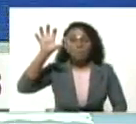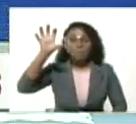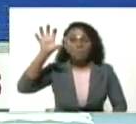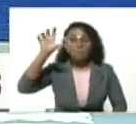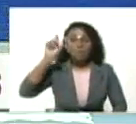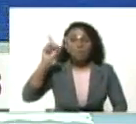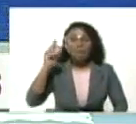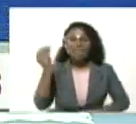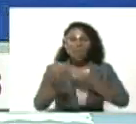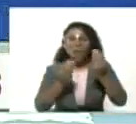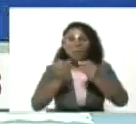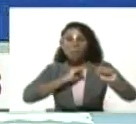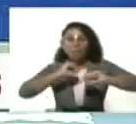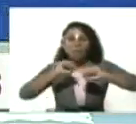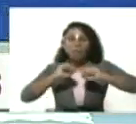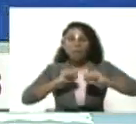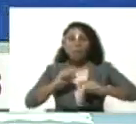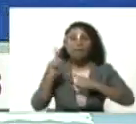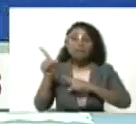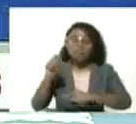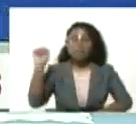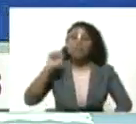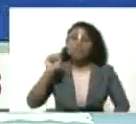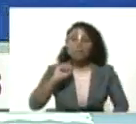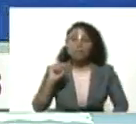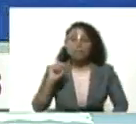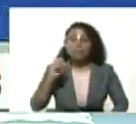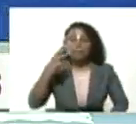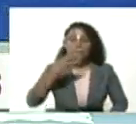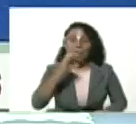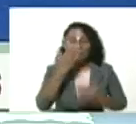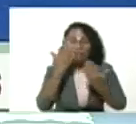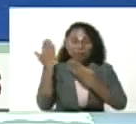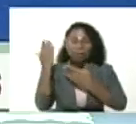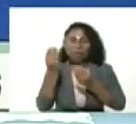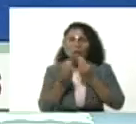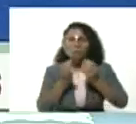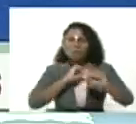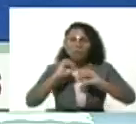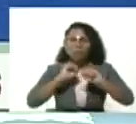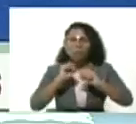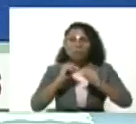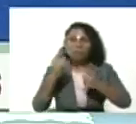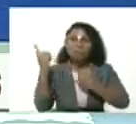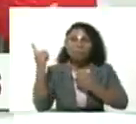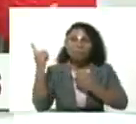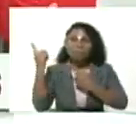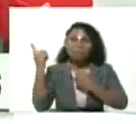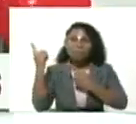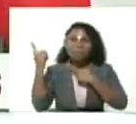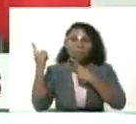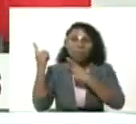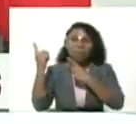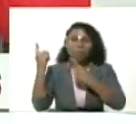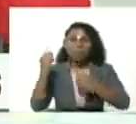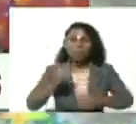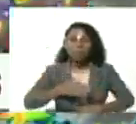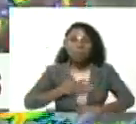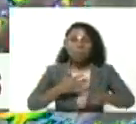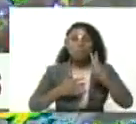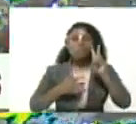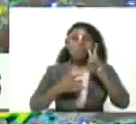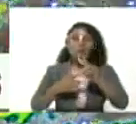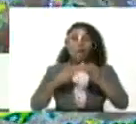de cómo se mueve. Sí, en ese mapa... Pereira, fíjate, cómo se mueve. Explícalo, por favor. En ese mapa, mi comandante, podemos ver